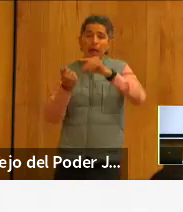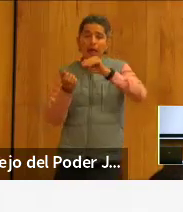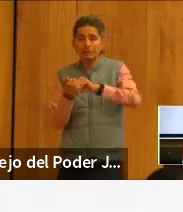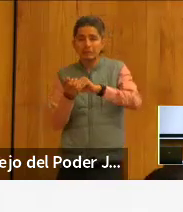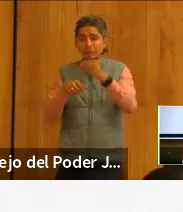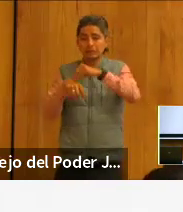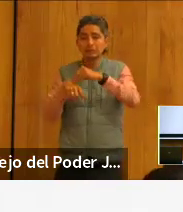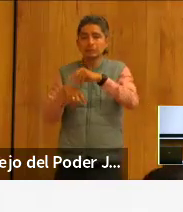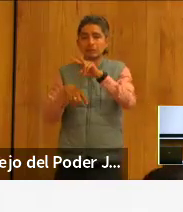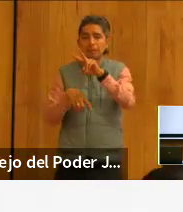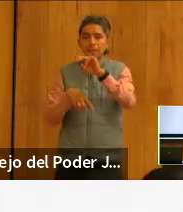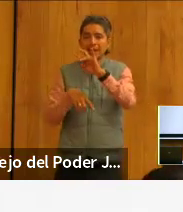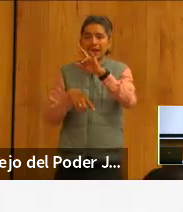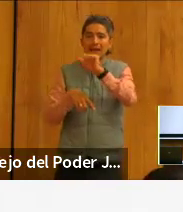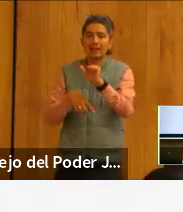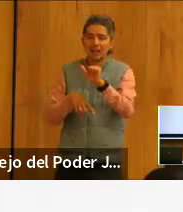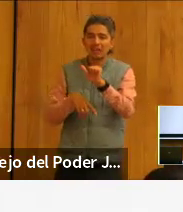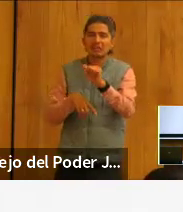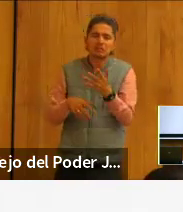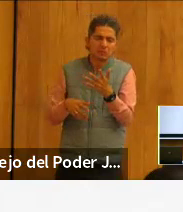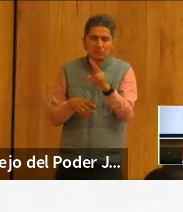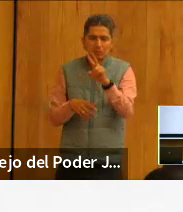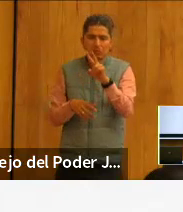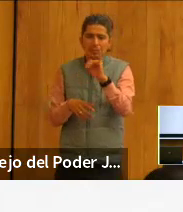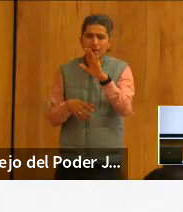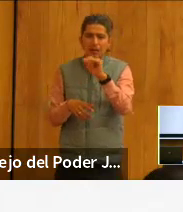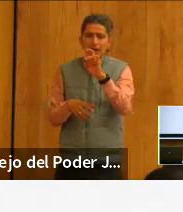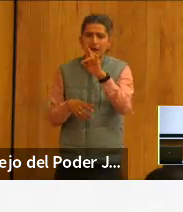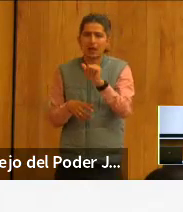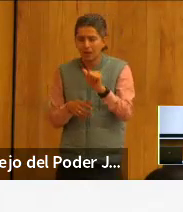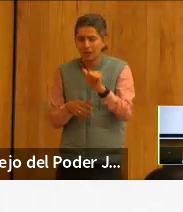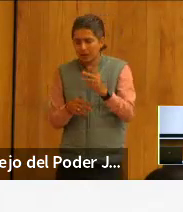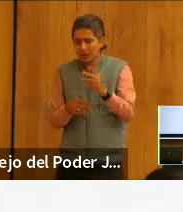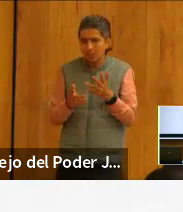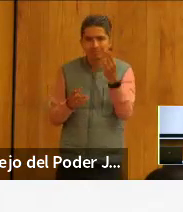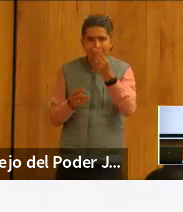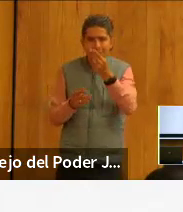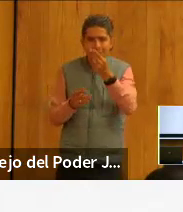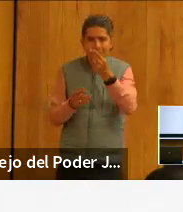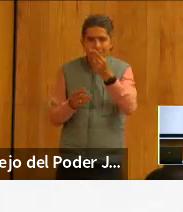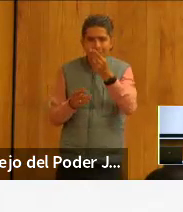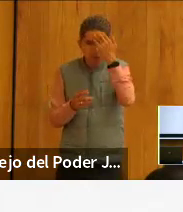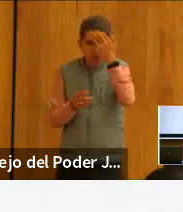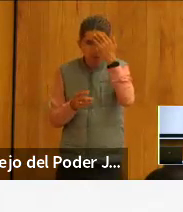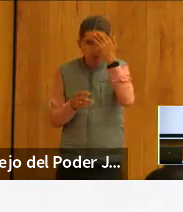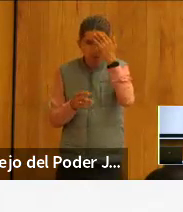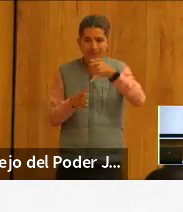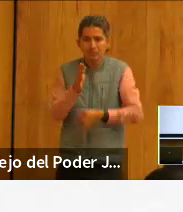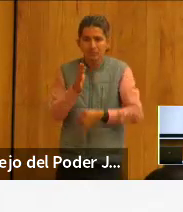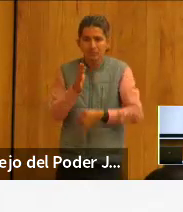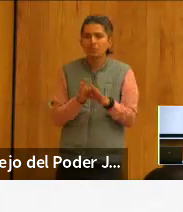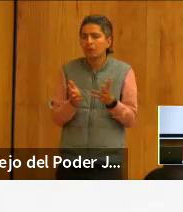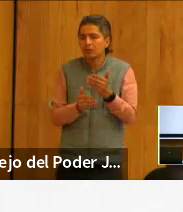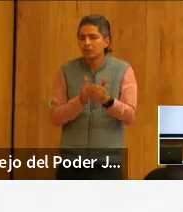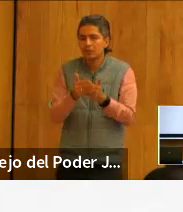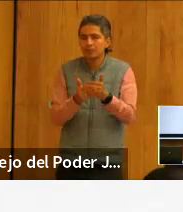solo limitarnos a la definición, sino tener bien en el conocimiento, el contexto en el que se